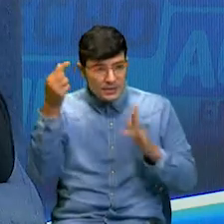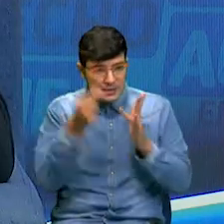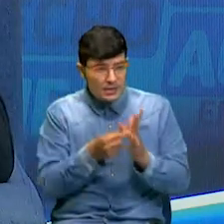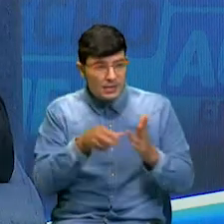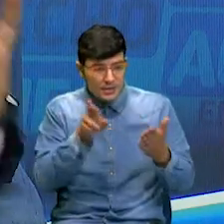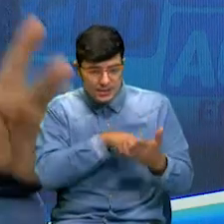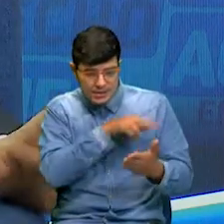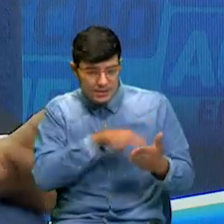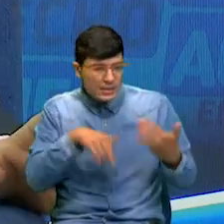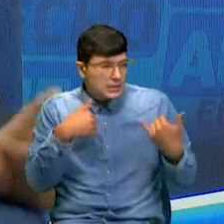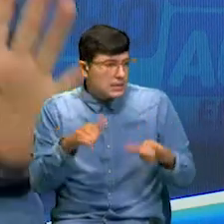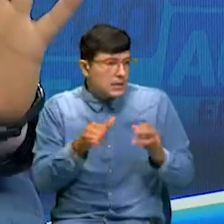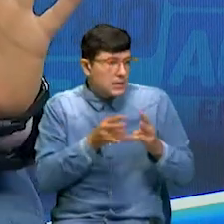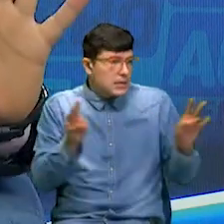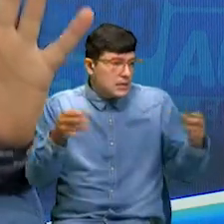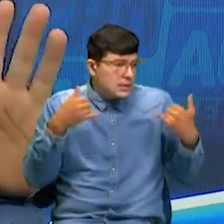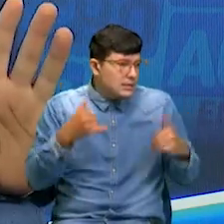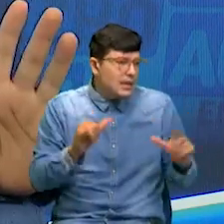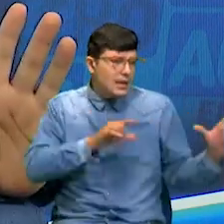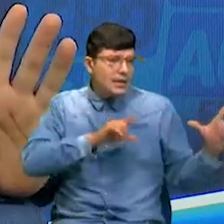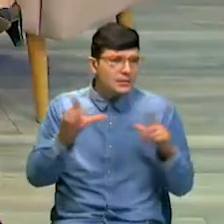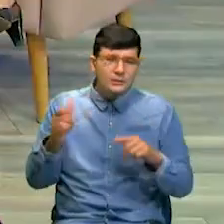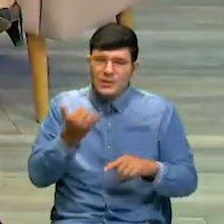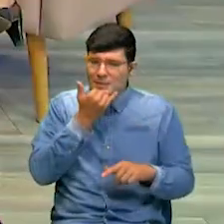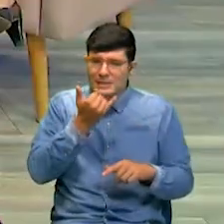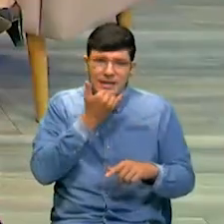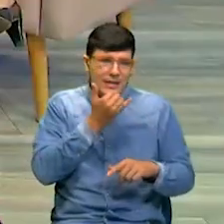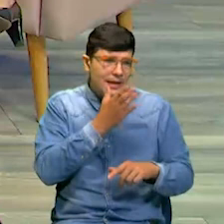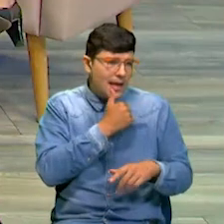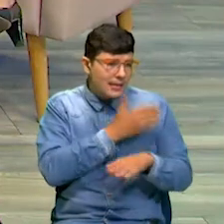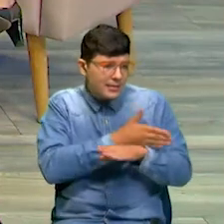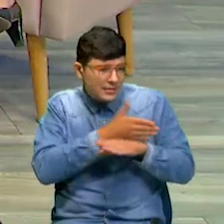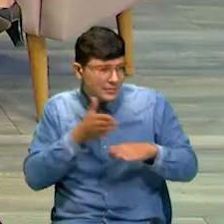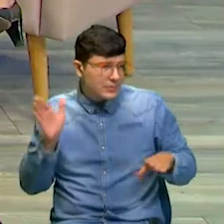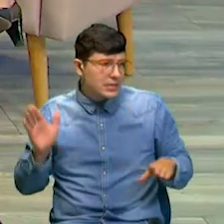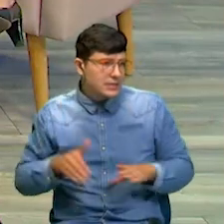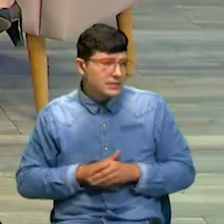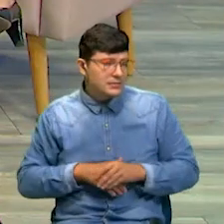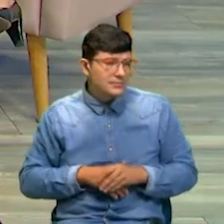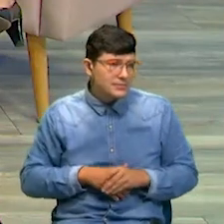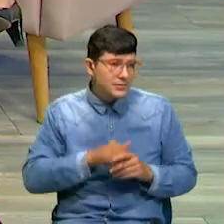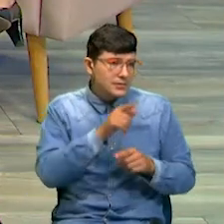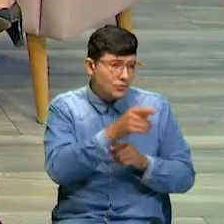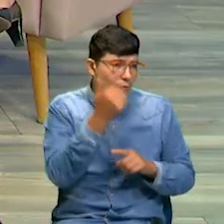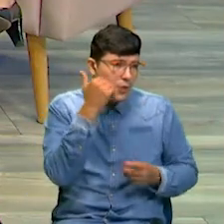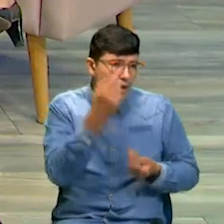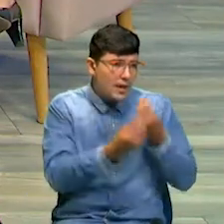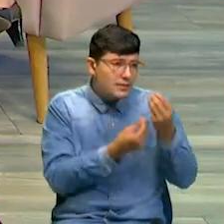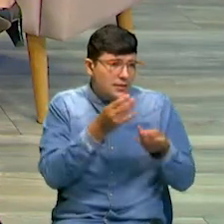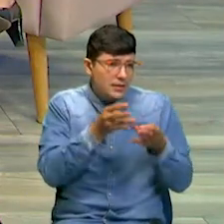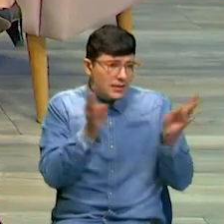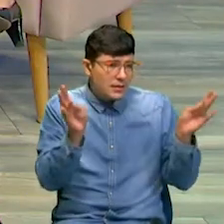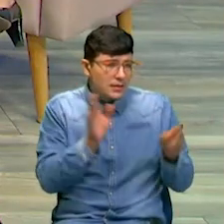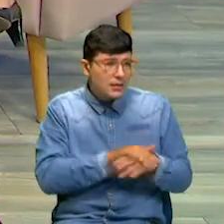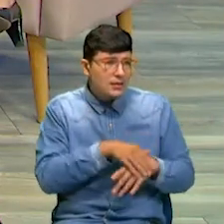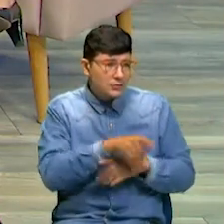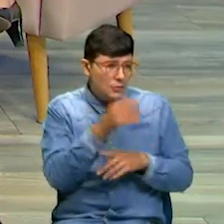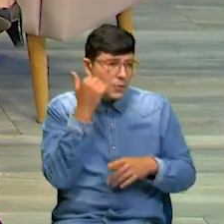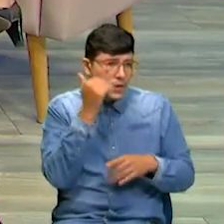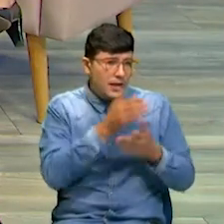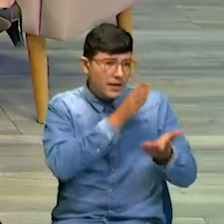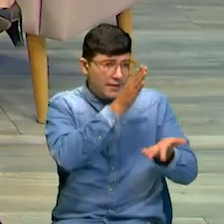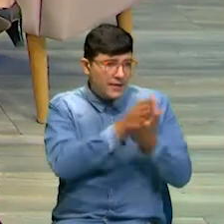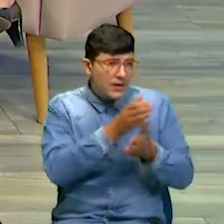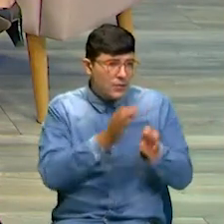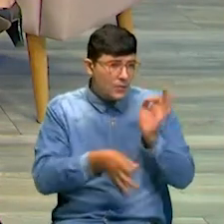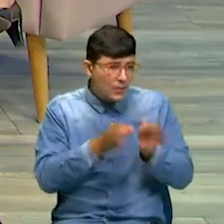y en su momento liquidaron la sociedad conyugal, ya no pasa nada. No pasa nada. Si ella hizo sus trámites de divorcio, si ella fue ante el juez o